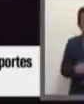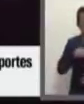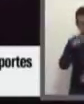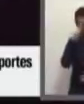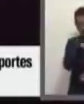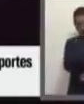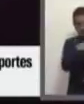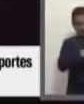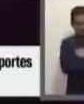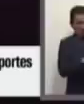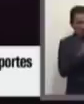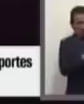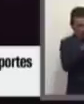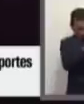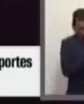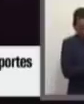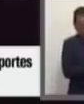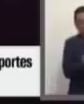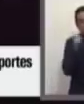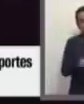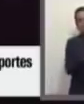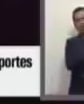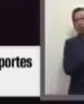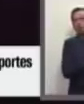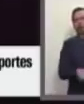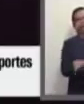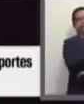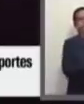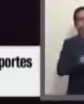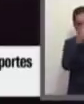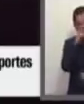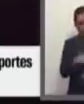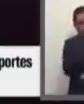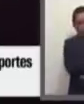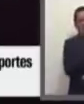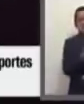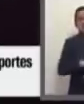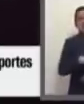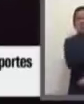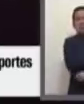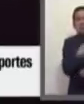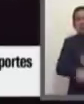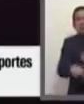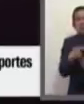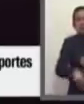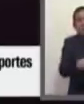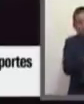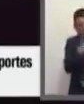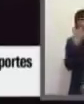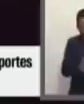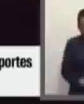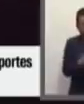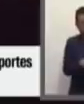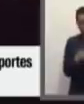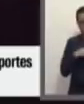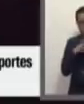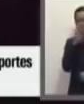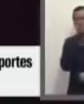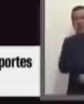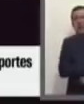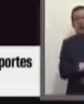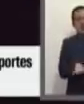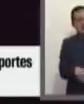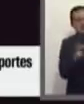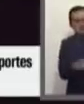la cárcel porque va a descomponer a la comunidad penitenciaria. Es un criminal peligroso. Malas mañas le va a